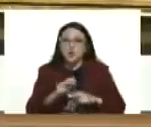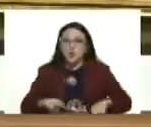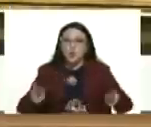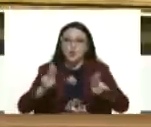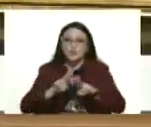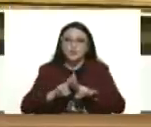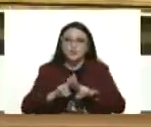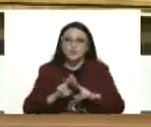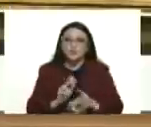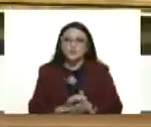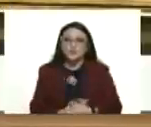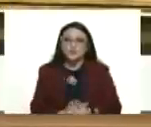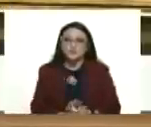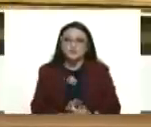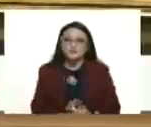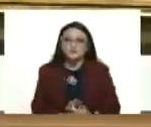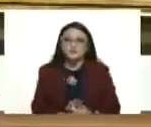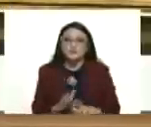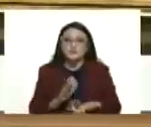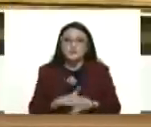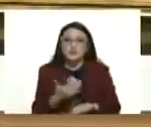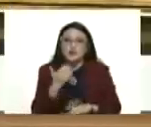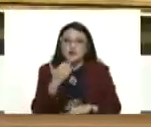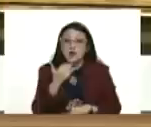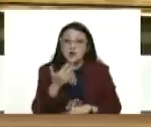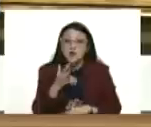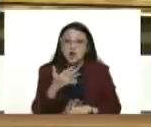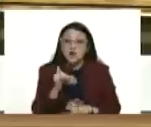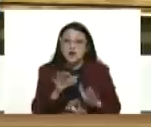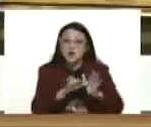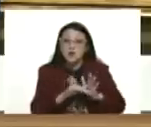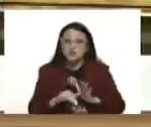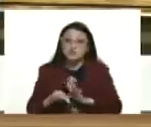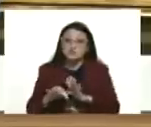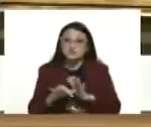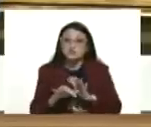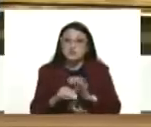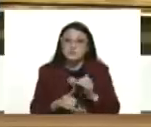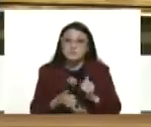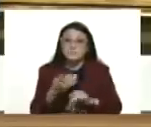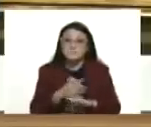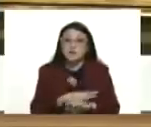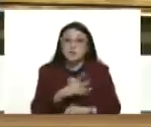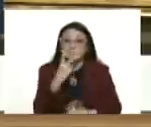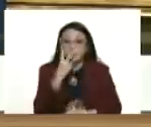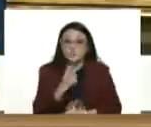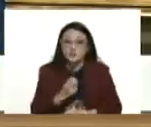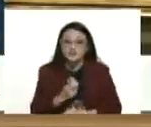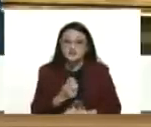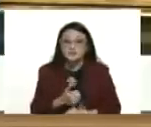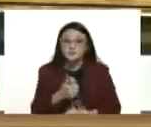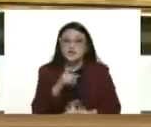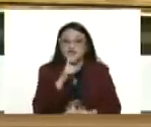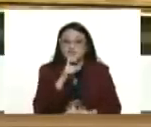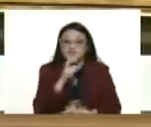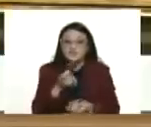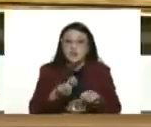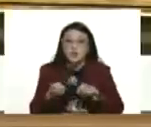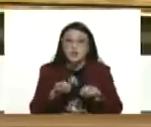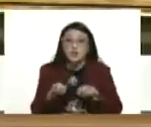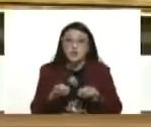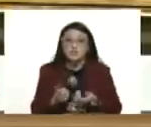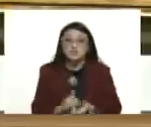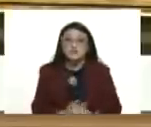Unidas, porque si algo produce la corrupción es mayor pobreza, es mayor dificultad económica. Aquí está,